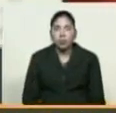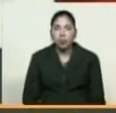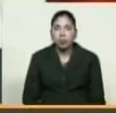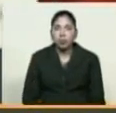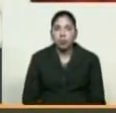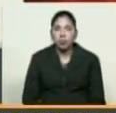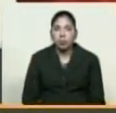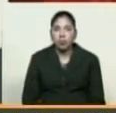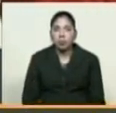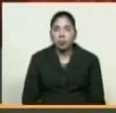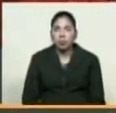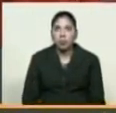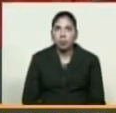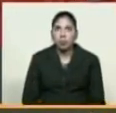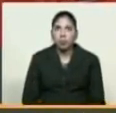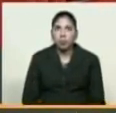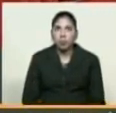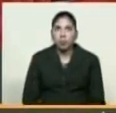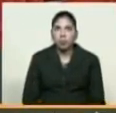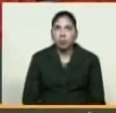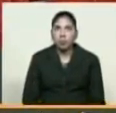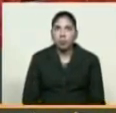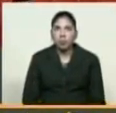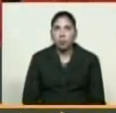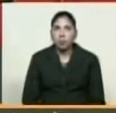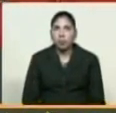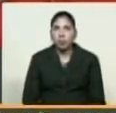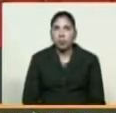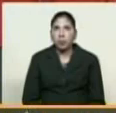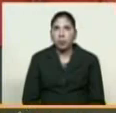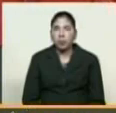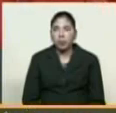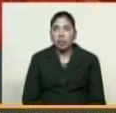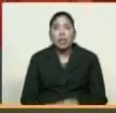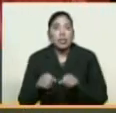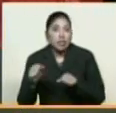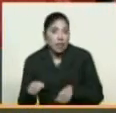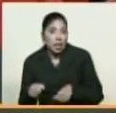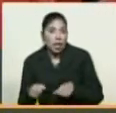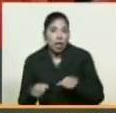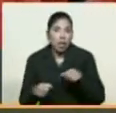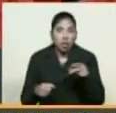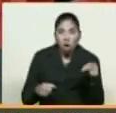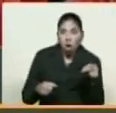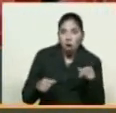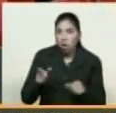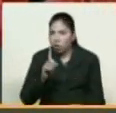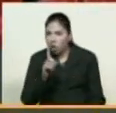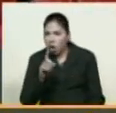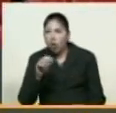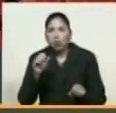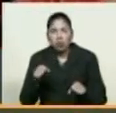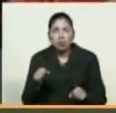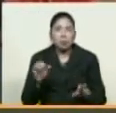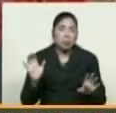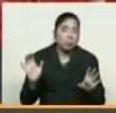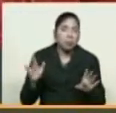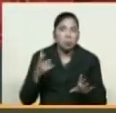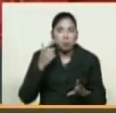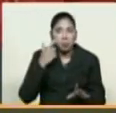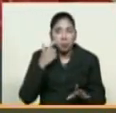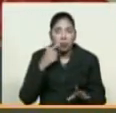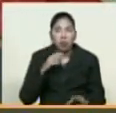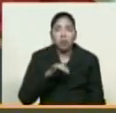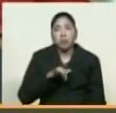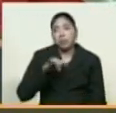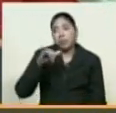La derecha venezolana, luego de decir que no, que sí, que no, que no, que sí, parece que algunos de ellos fueron. Vamos a ver, por lo menos fueron hasta